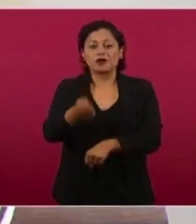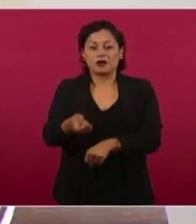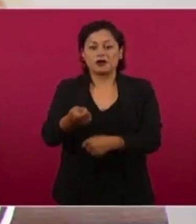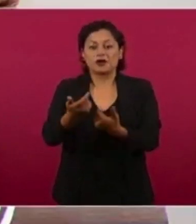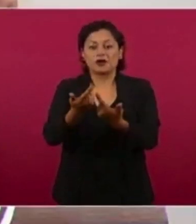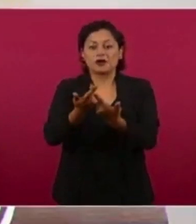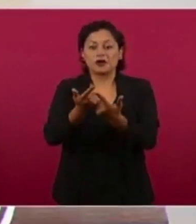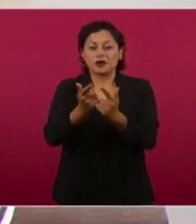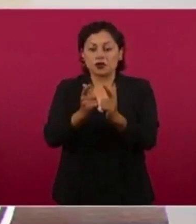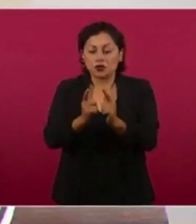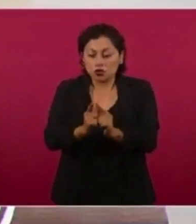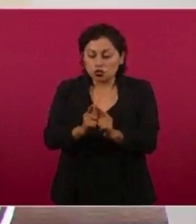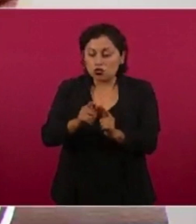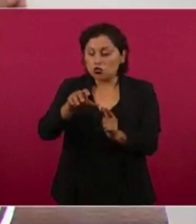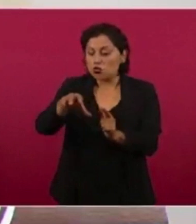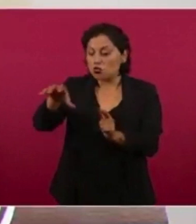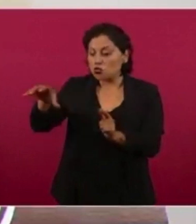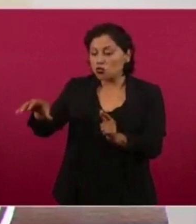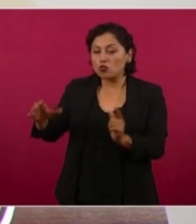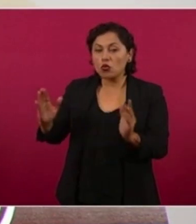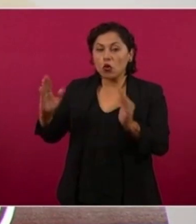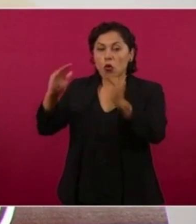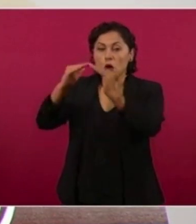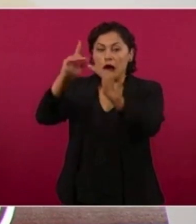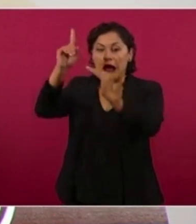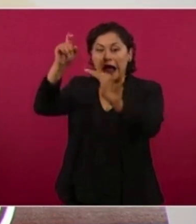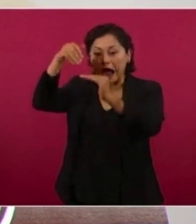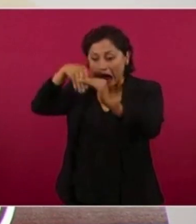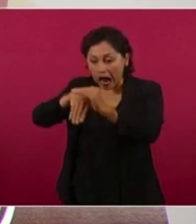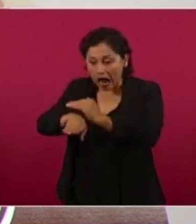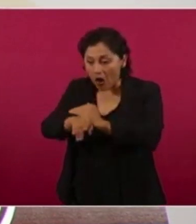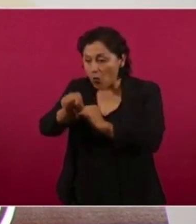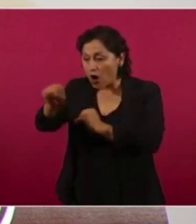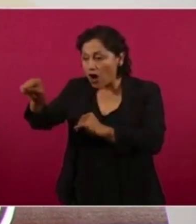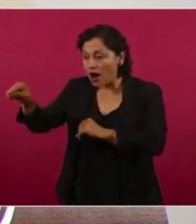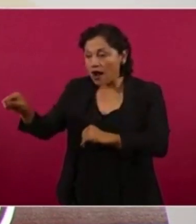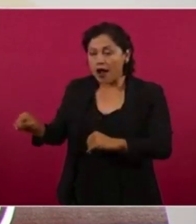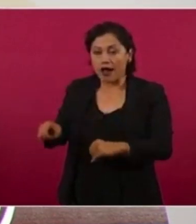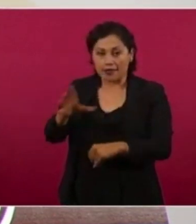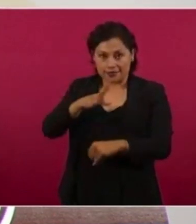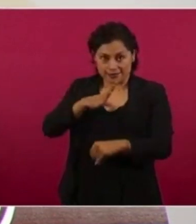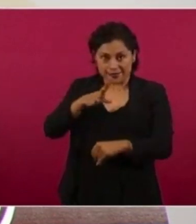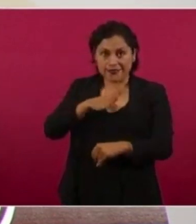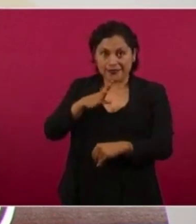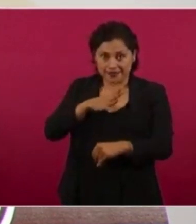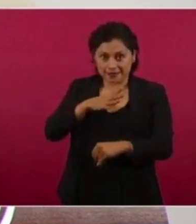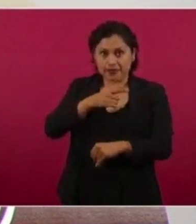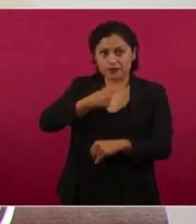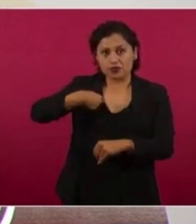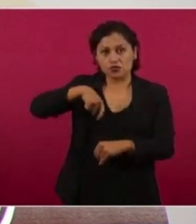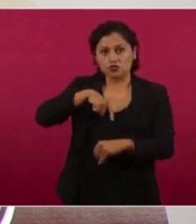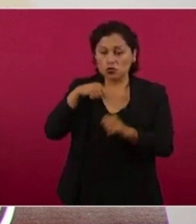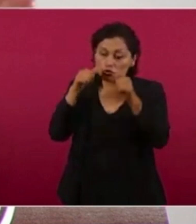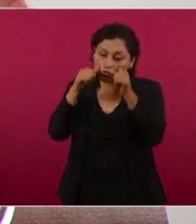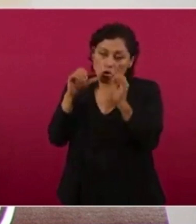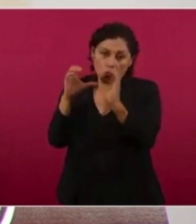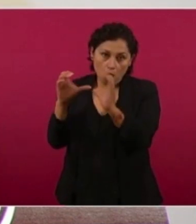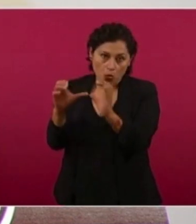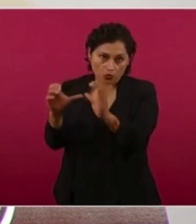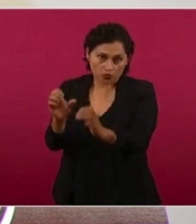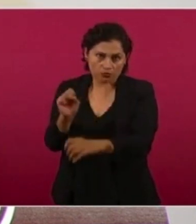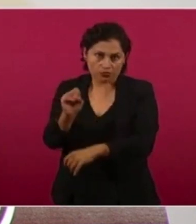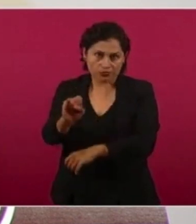de oquedades, de cuerpos cavernosos, de cenotes que estamos precisamente cuidando, y en